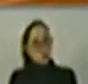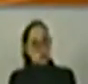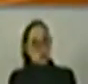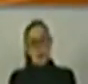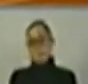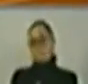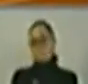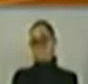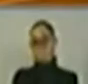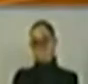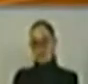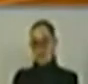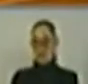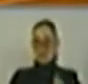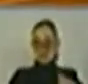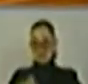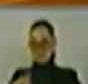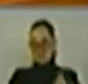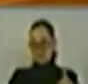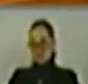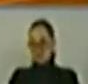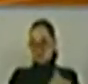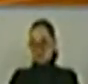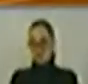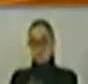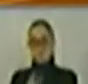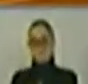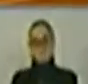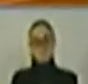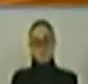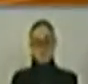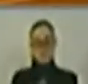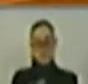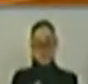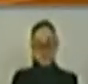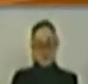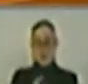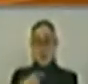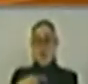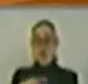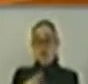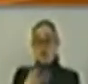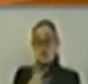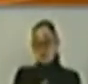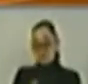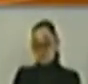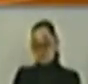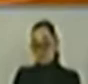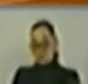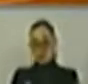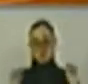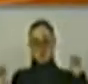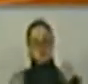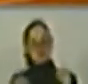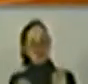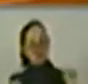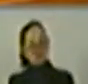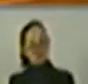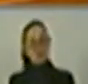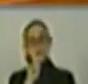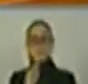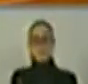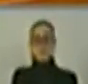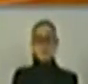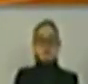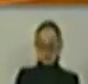Miguel de Lara Ojeda en natación, Patricia Sánchez en los 10.000 metros en atletismo y el equipo